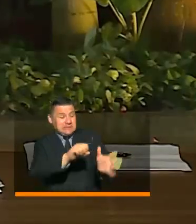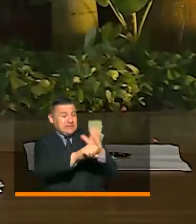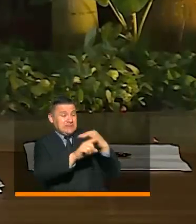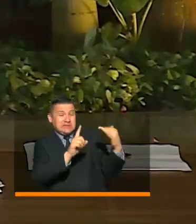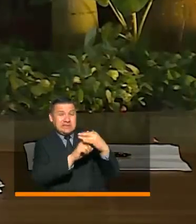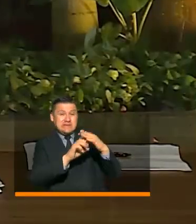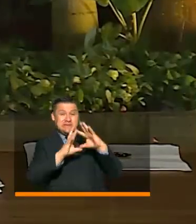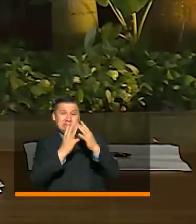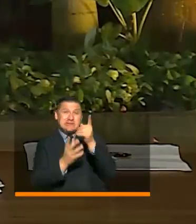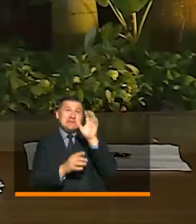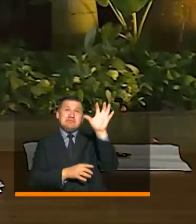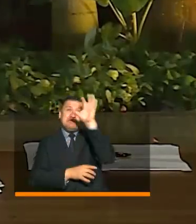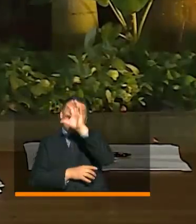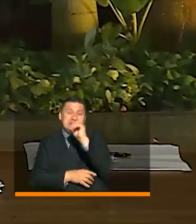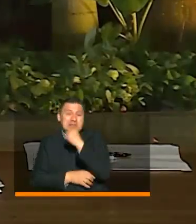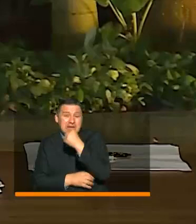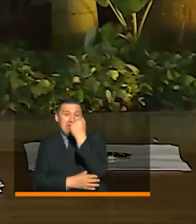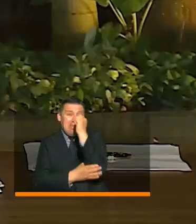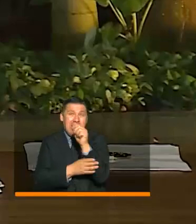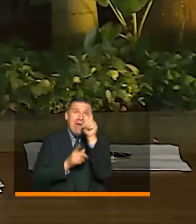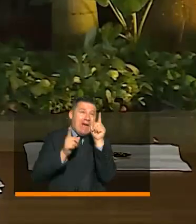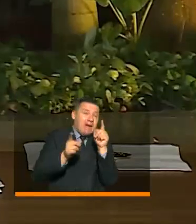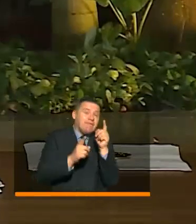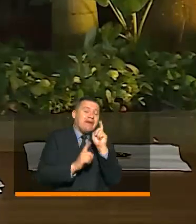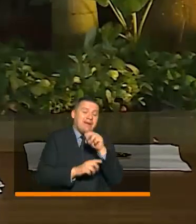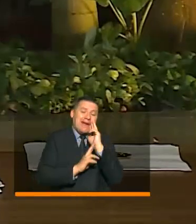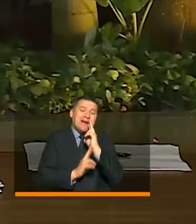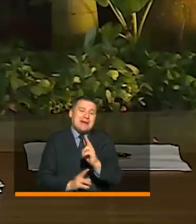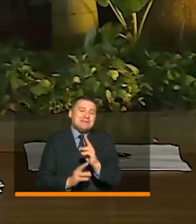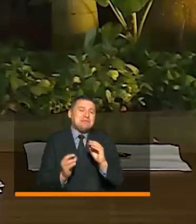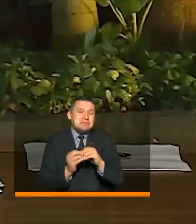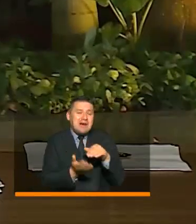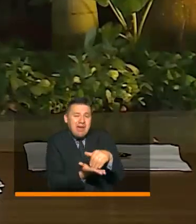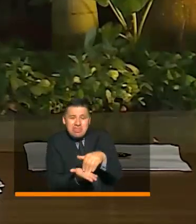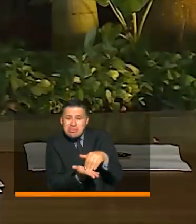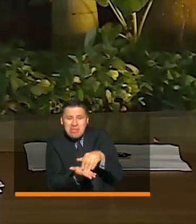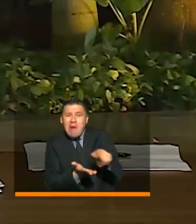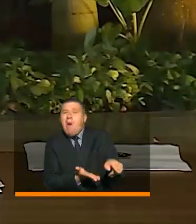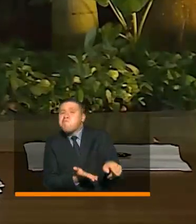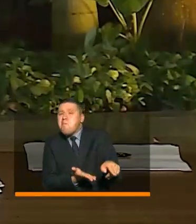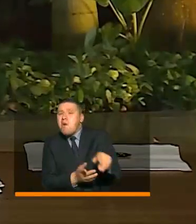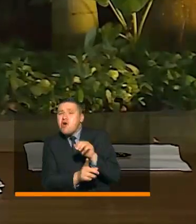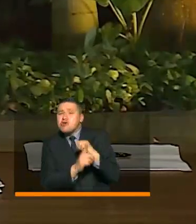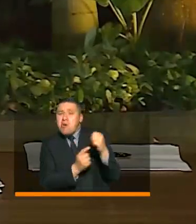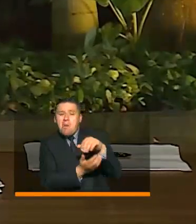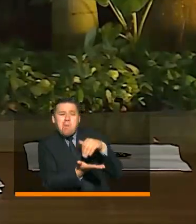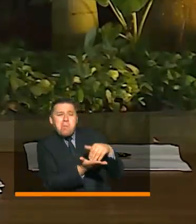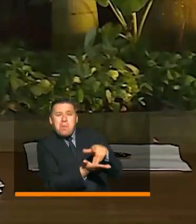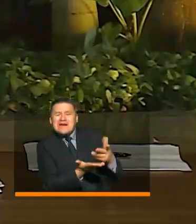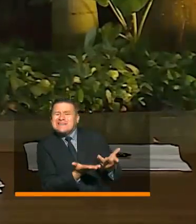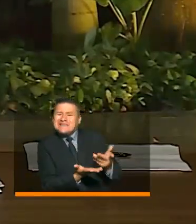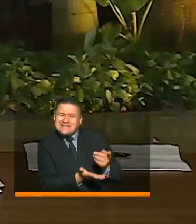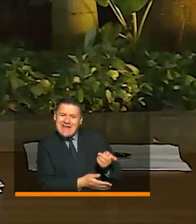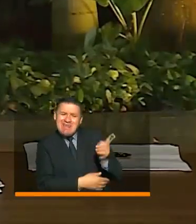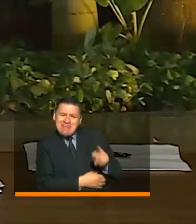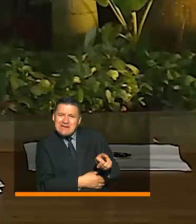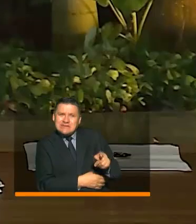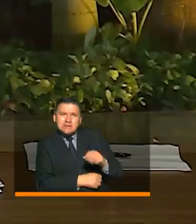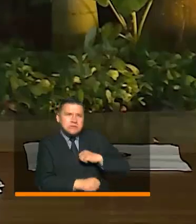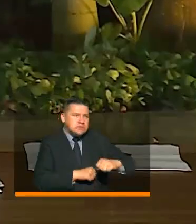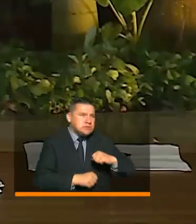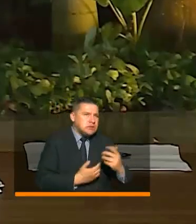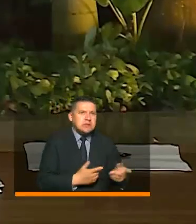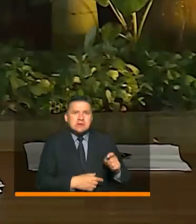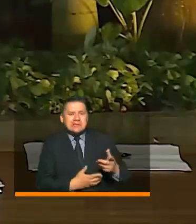sigue trayendo retos todos los días, pero hay que reconocer que los más vulnerables de nuestras sociedades también lo dieron